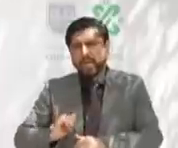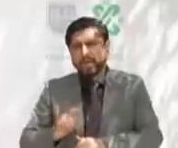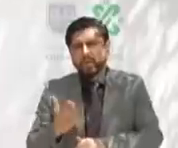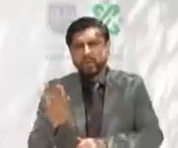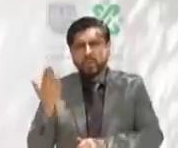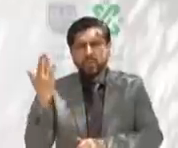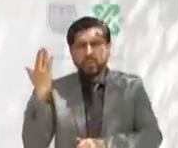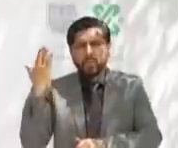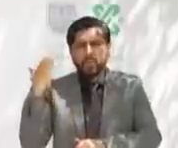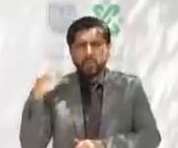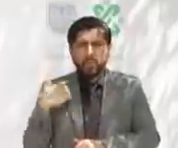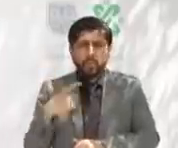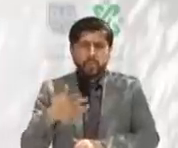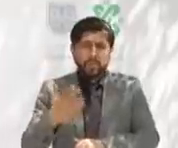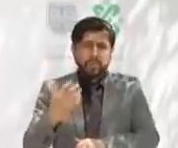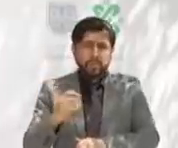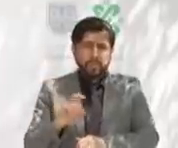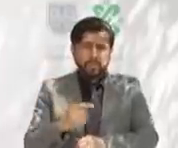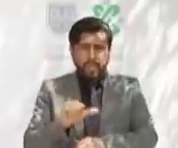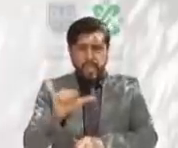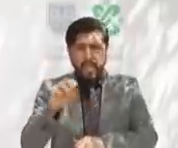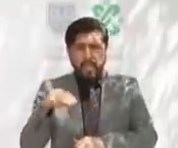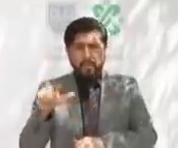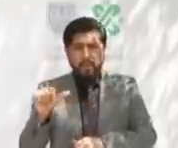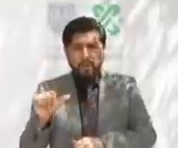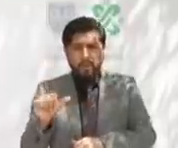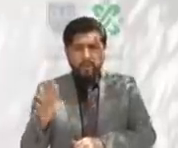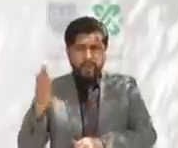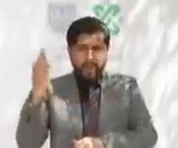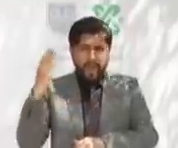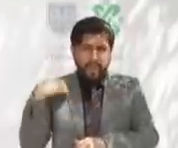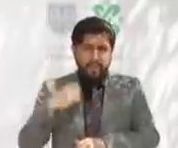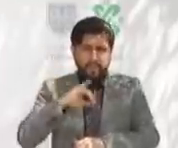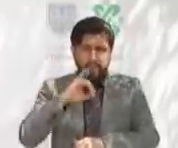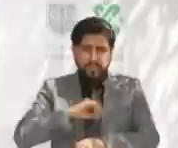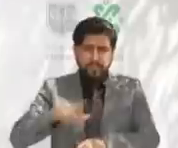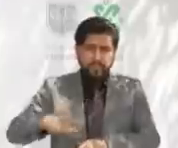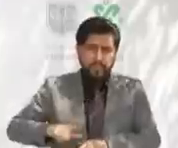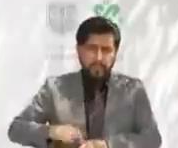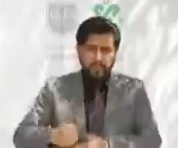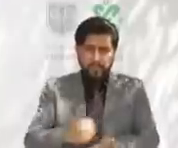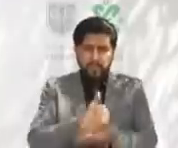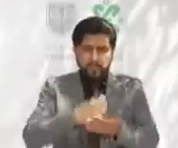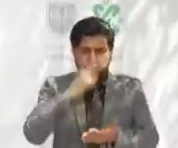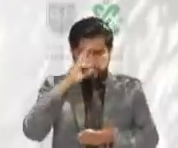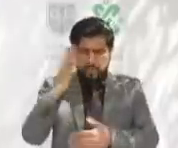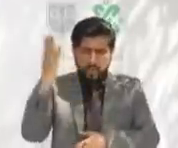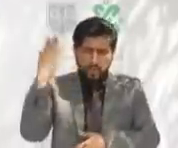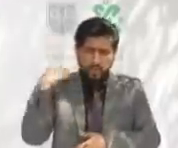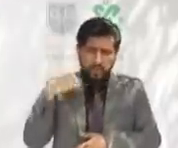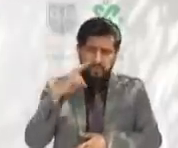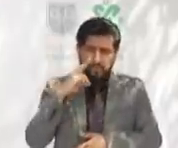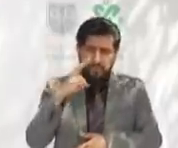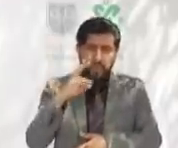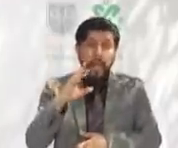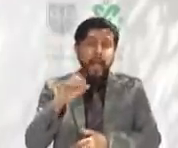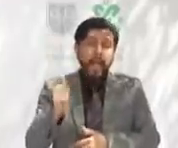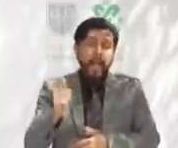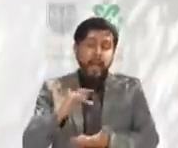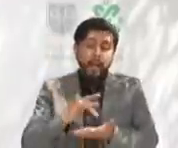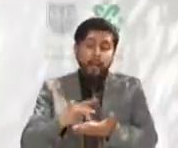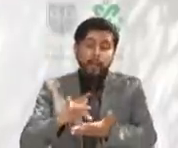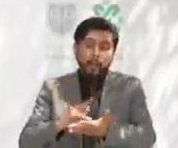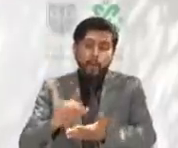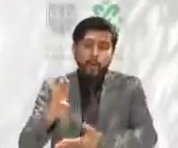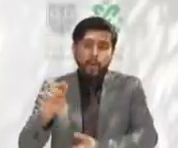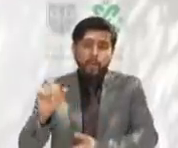que estaba el licenciado Andrés Manuel López Obrador como jefe de gobierno, en donde se da un bono por la chatarrización y a partir de ahí se